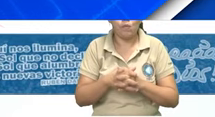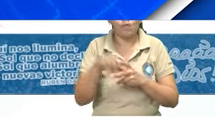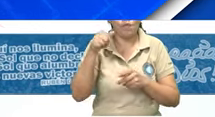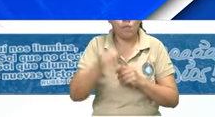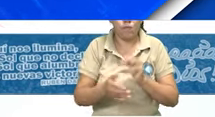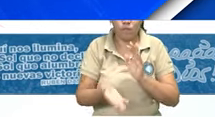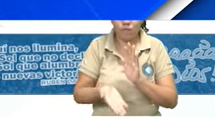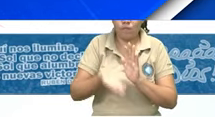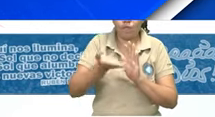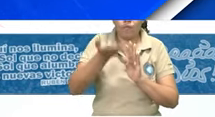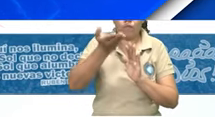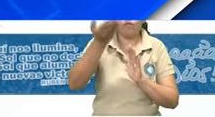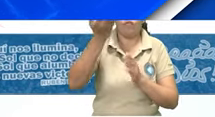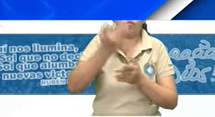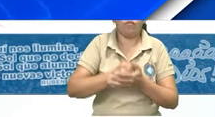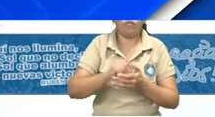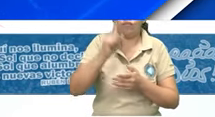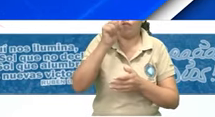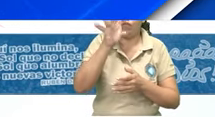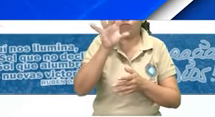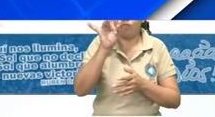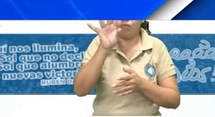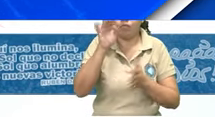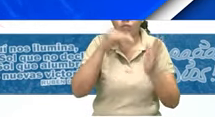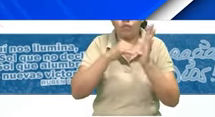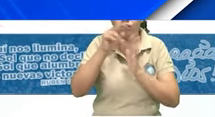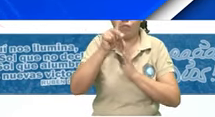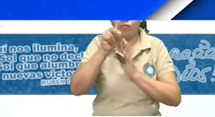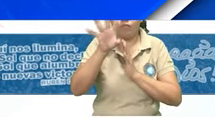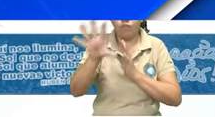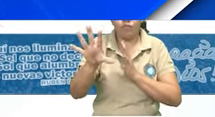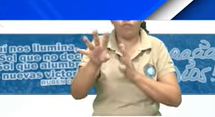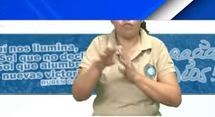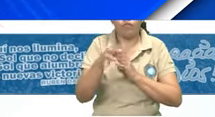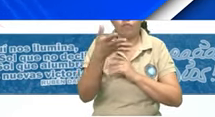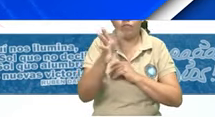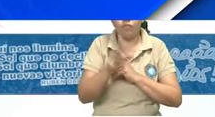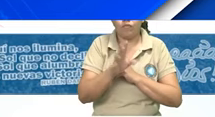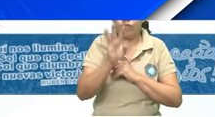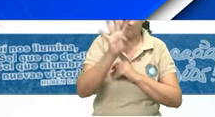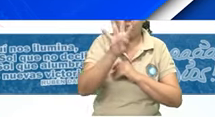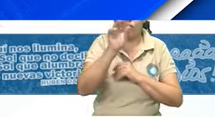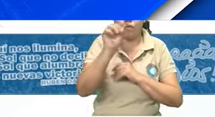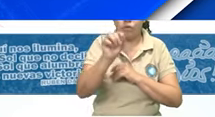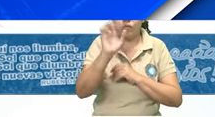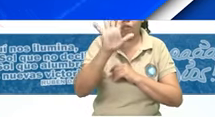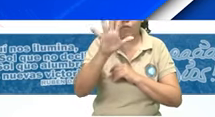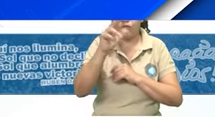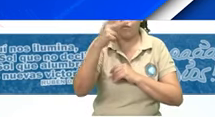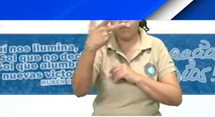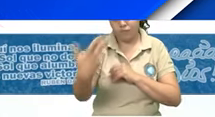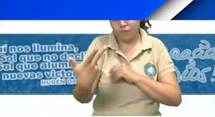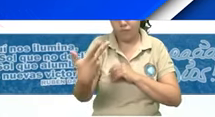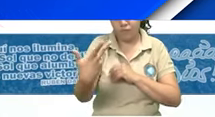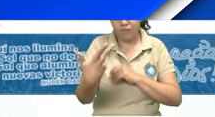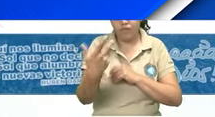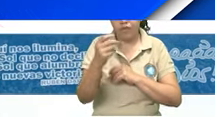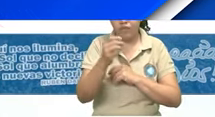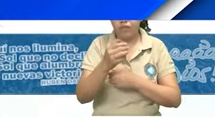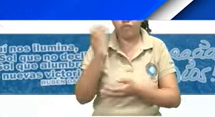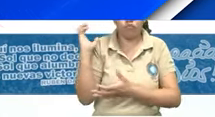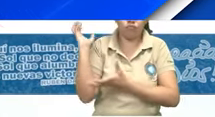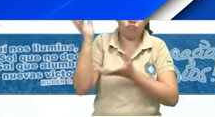La producción del 2014 de arroz era 4.58 millones